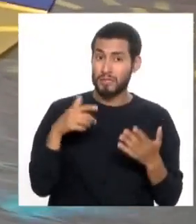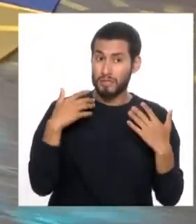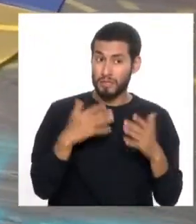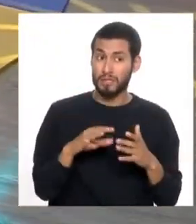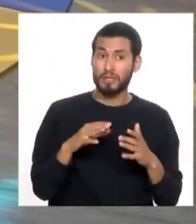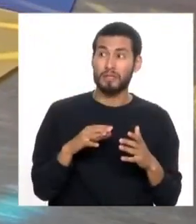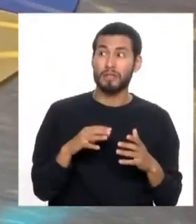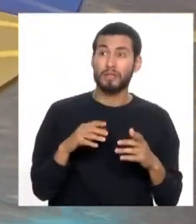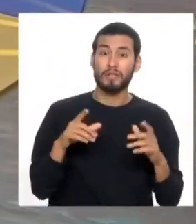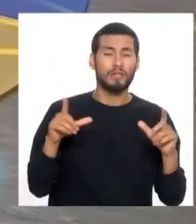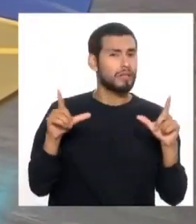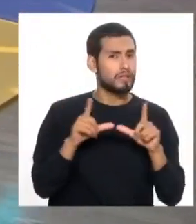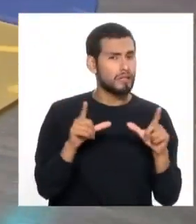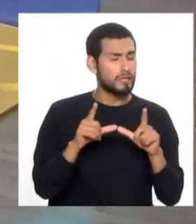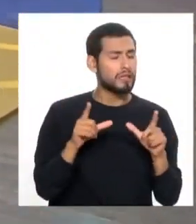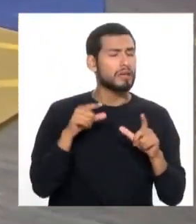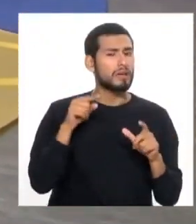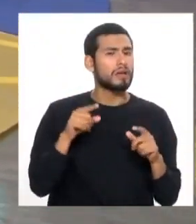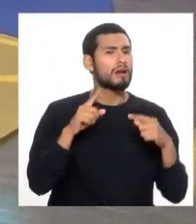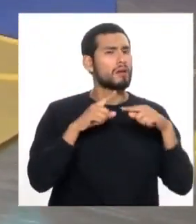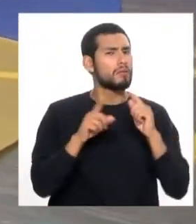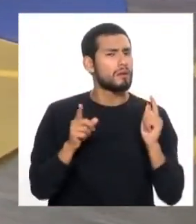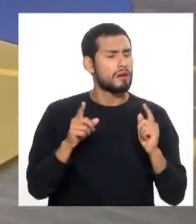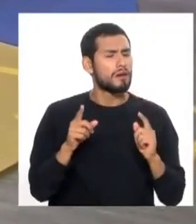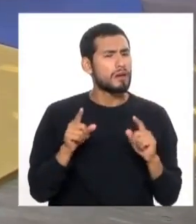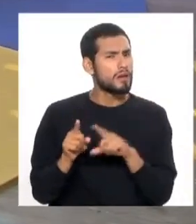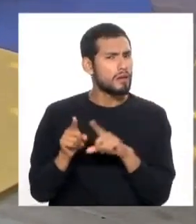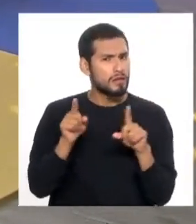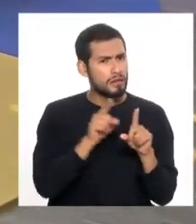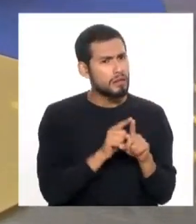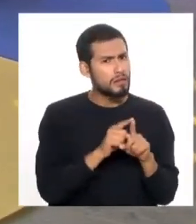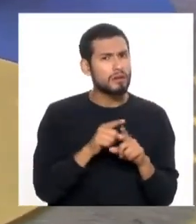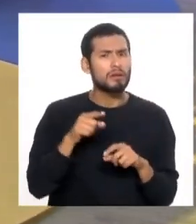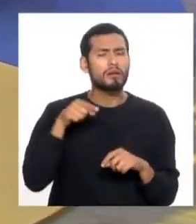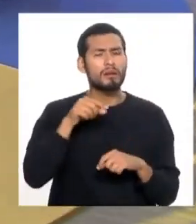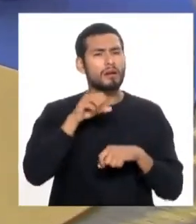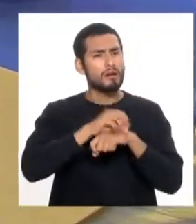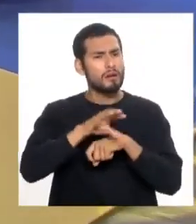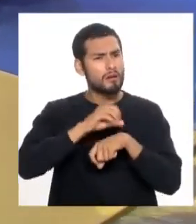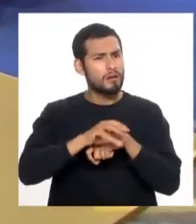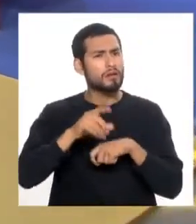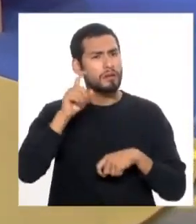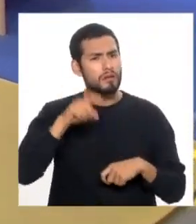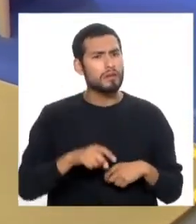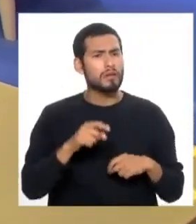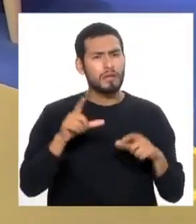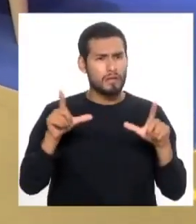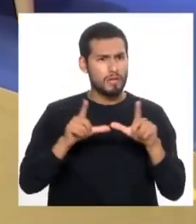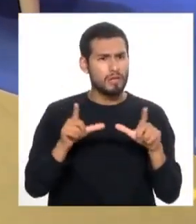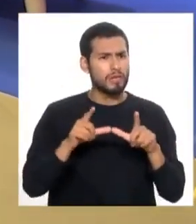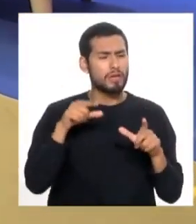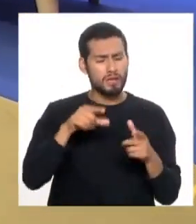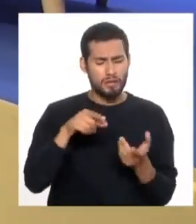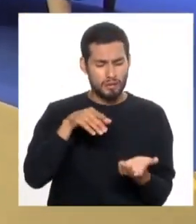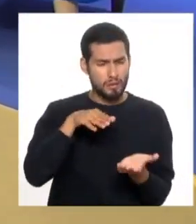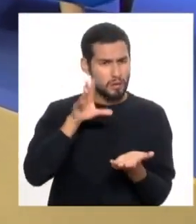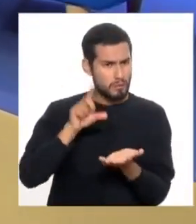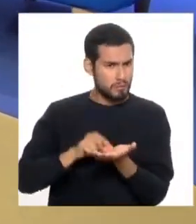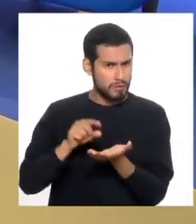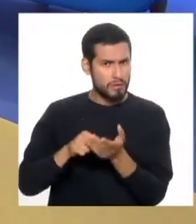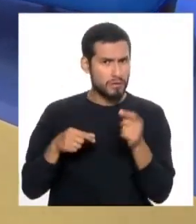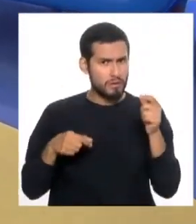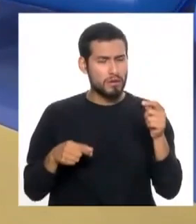tiene su licencia virtual, pero además también le recomendaron que mantenga una licencia impresa, que es una